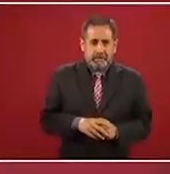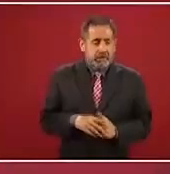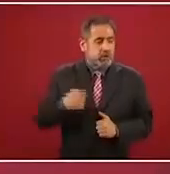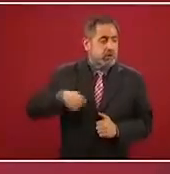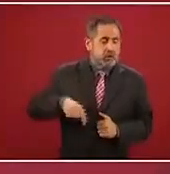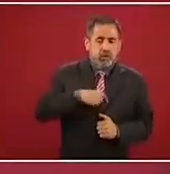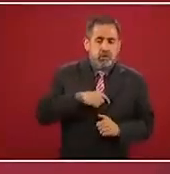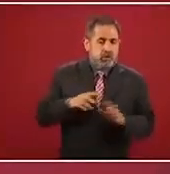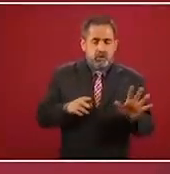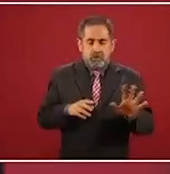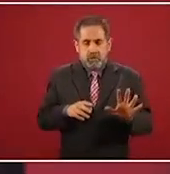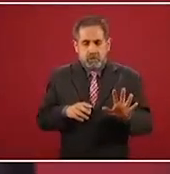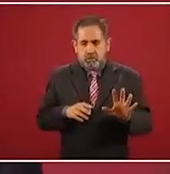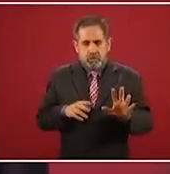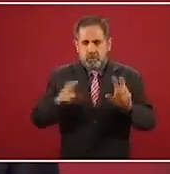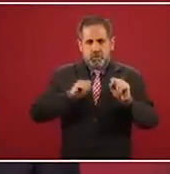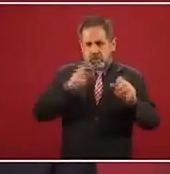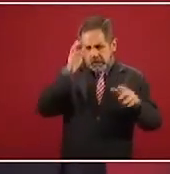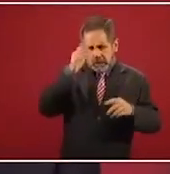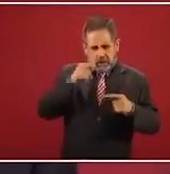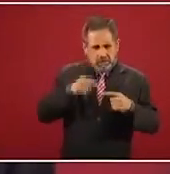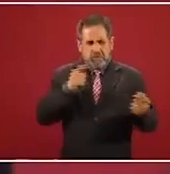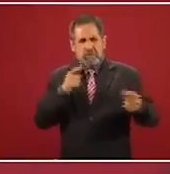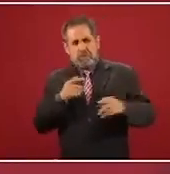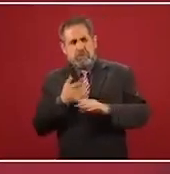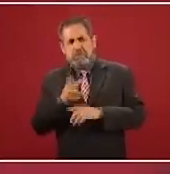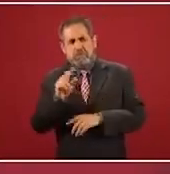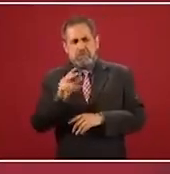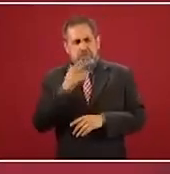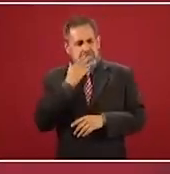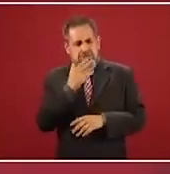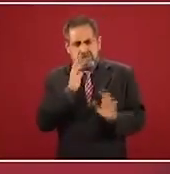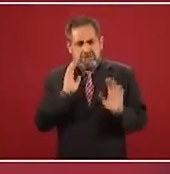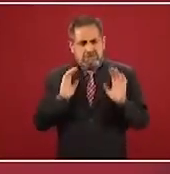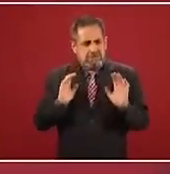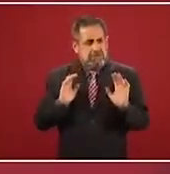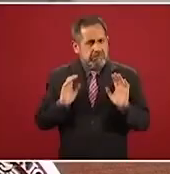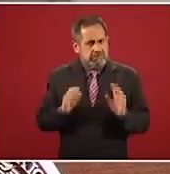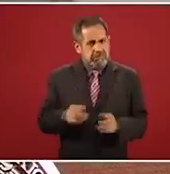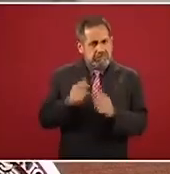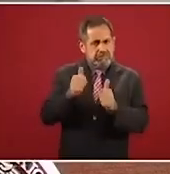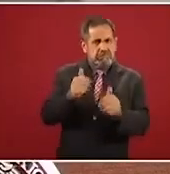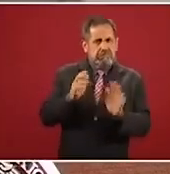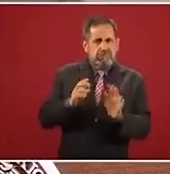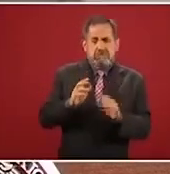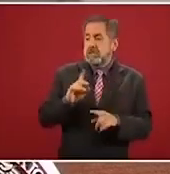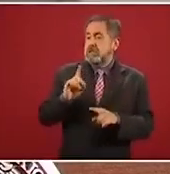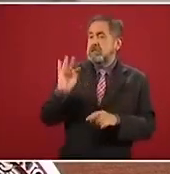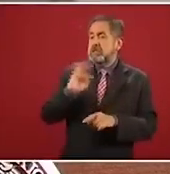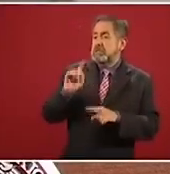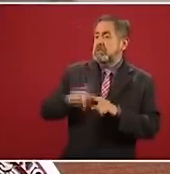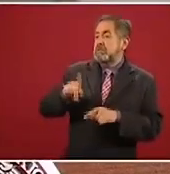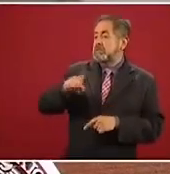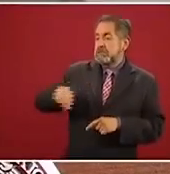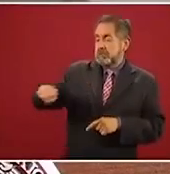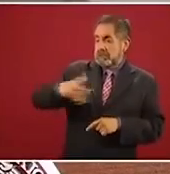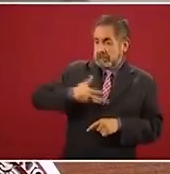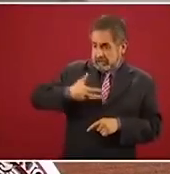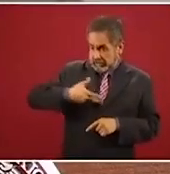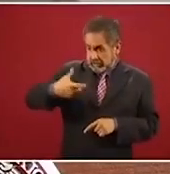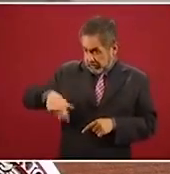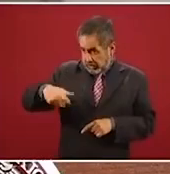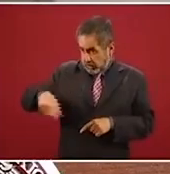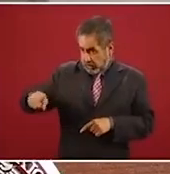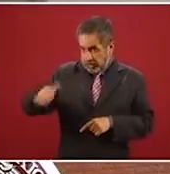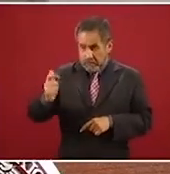nosotros no nos oponemos a que el que tenga para pagar